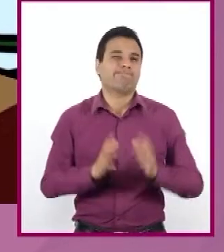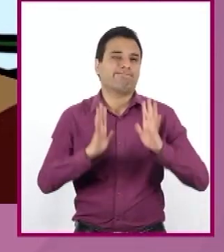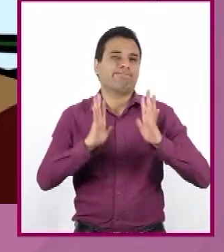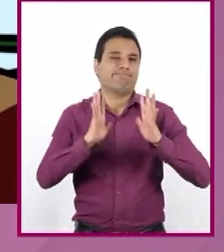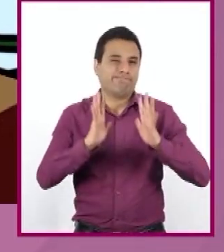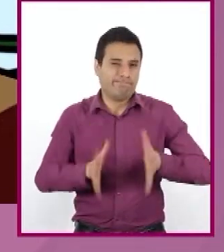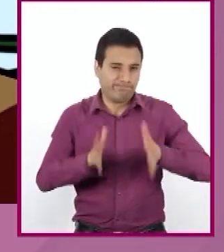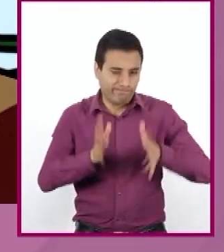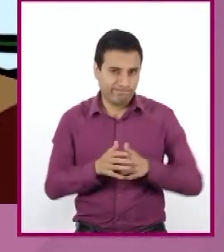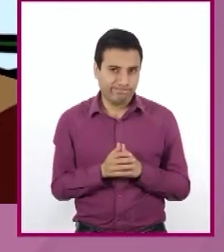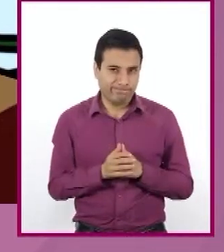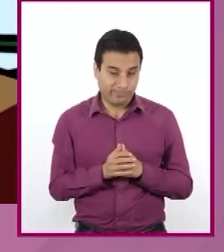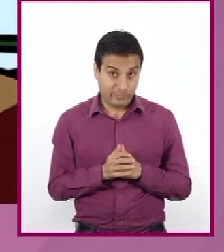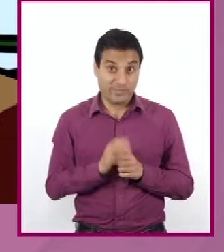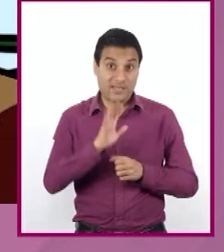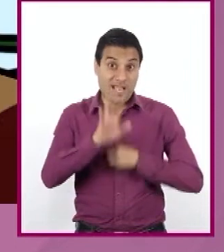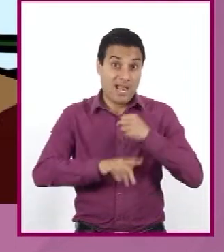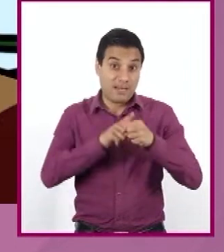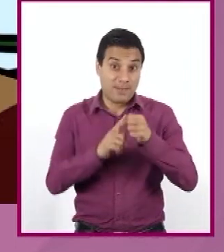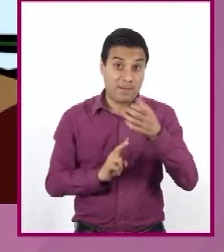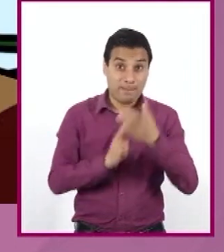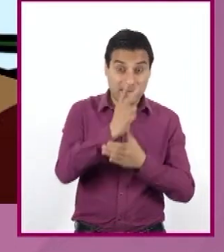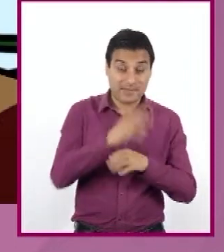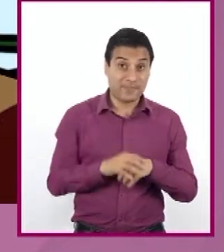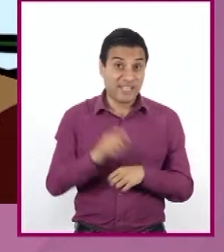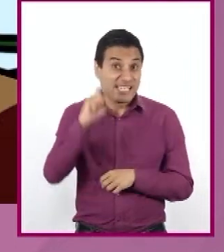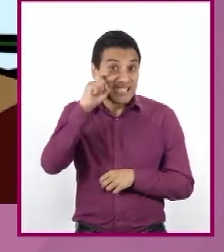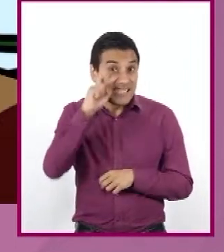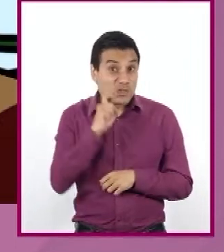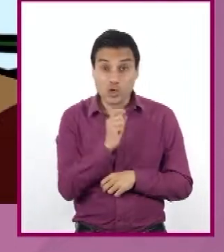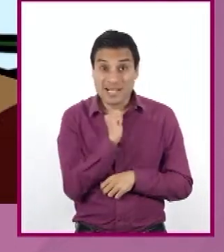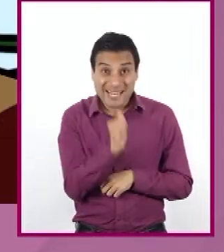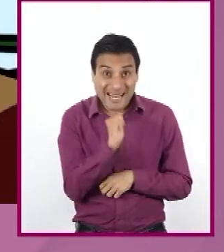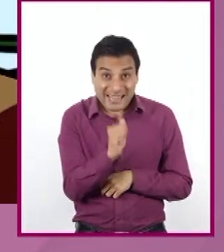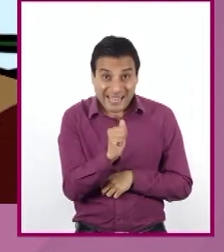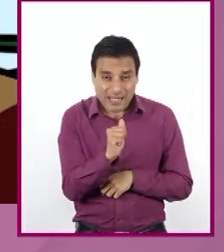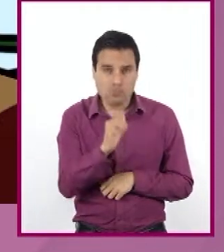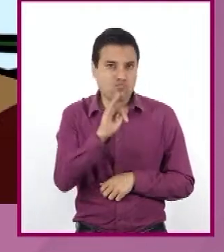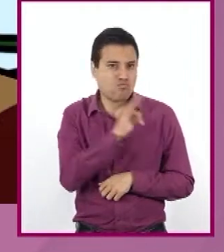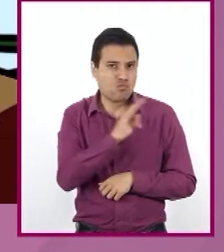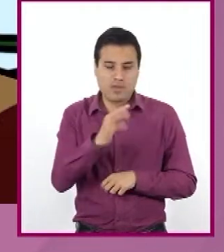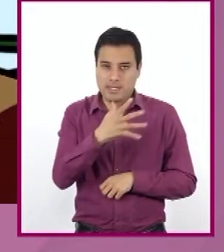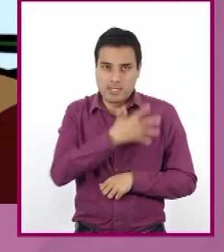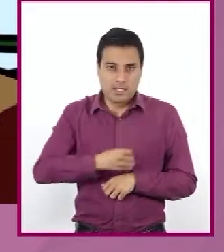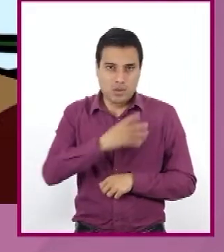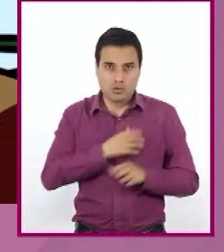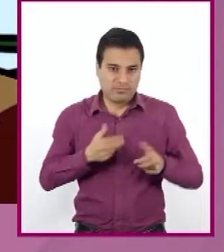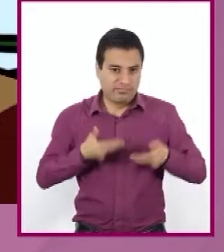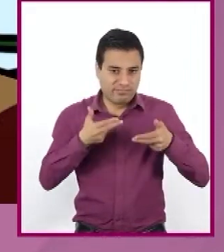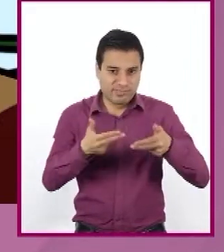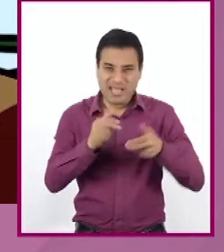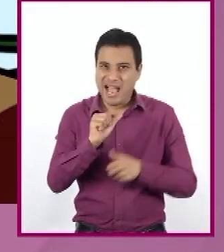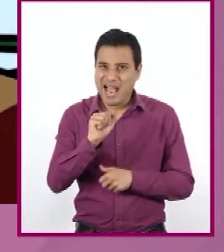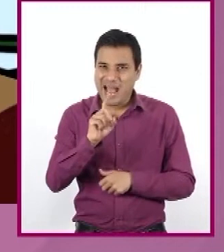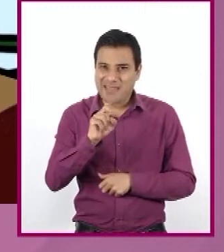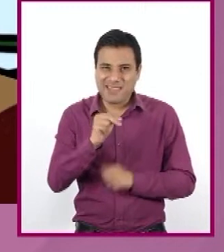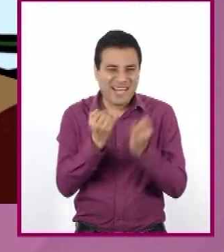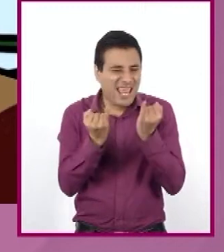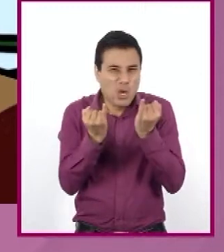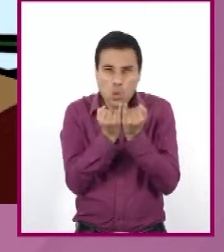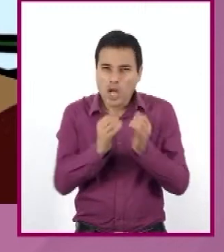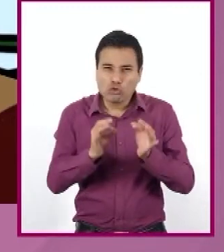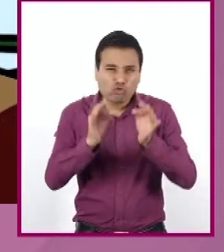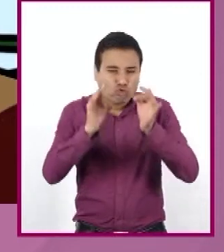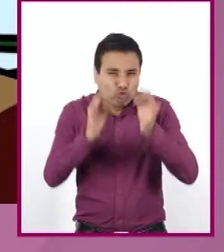que se reproduce asexualmente genera hijos con la misma información genética, ADN, que la madre, teniendo sus